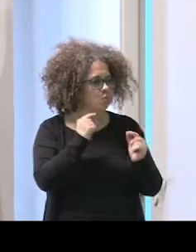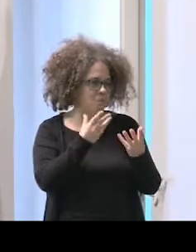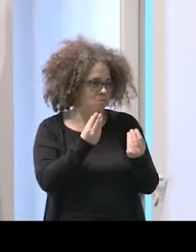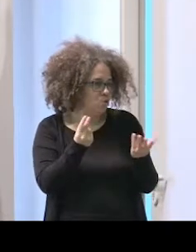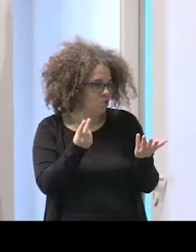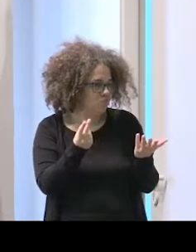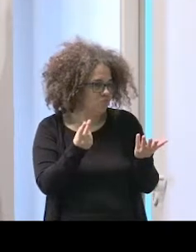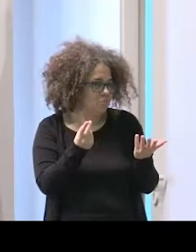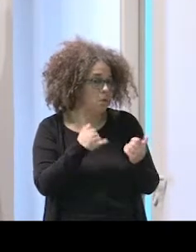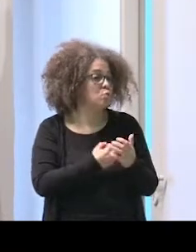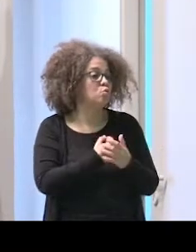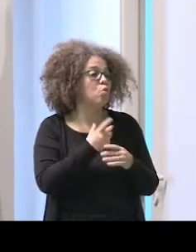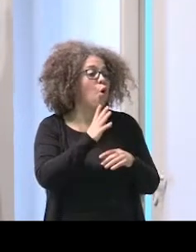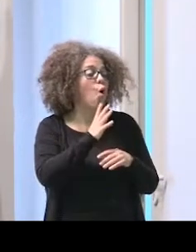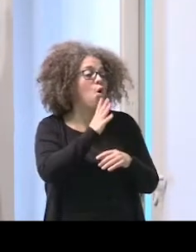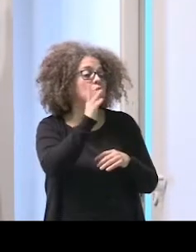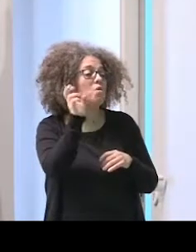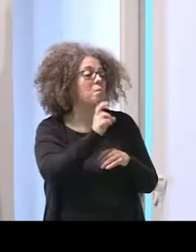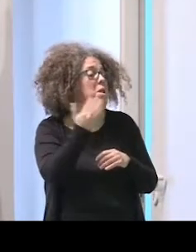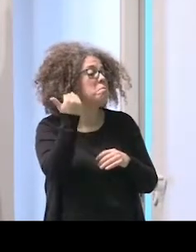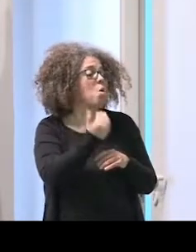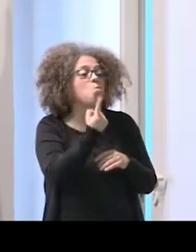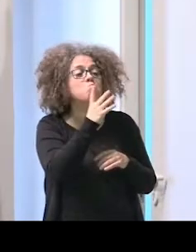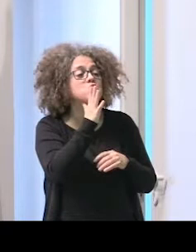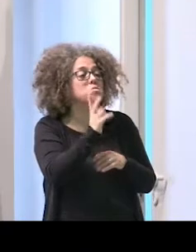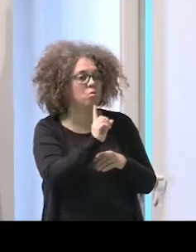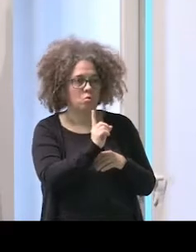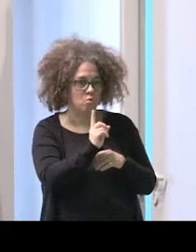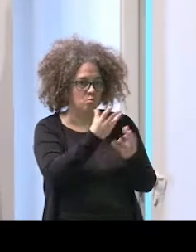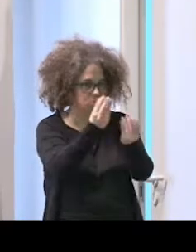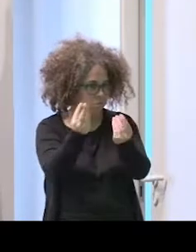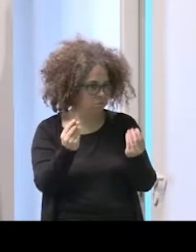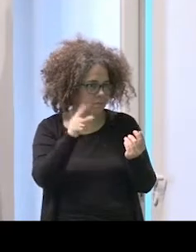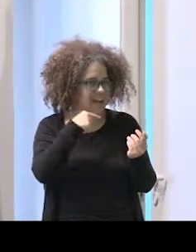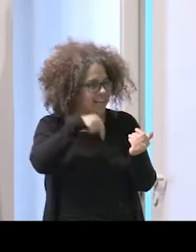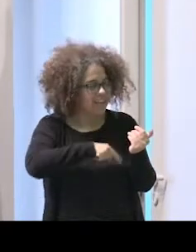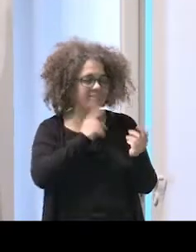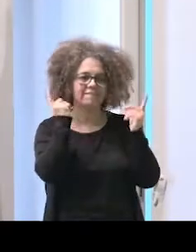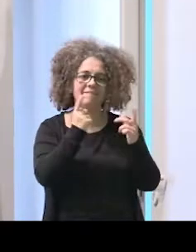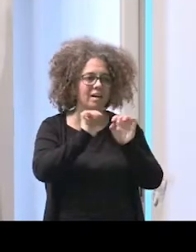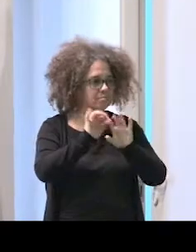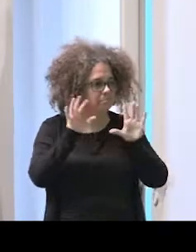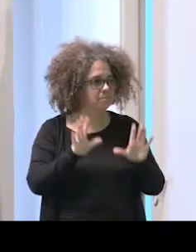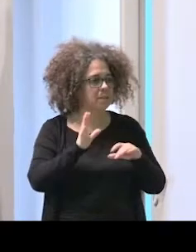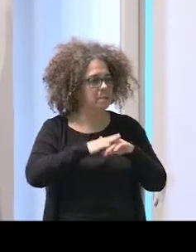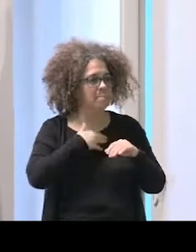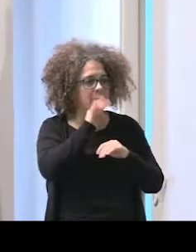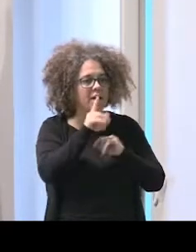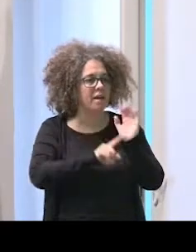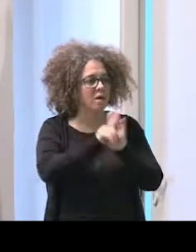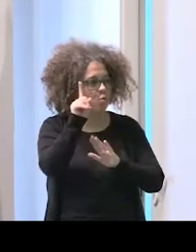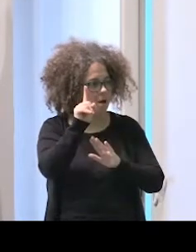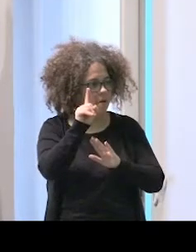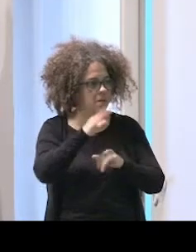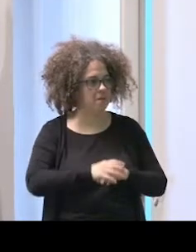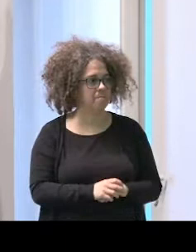intento que, por lo menos la CODEPEM, lo vamos a intentar clarificar un poco la situación para que haya un avance en